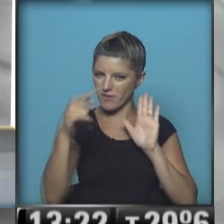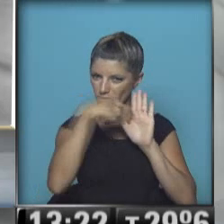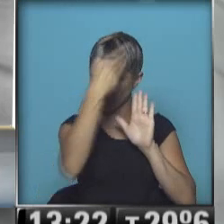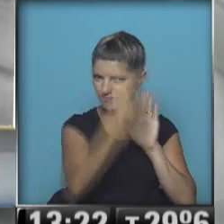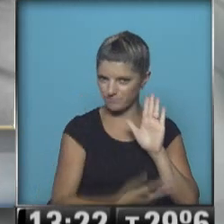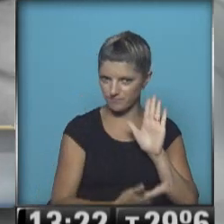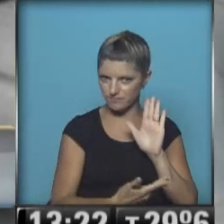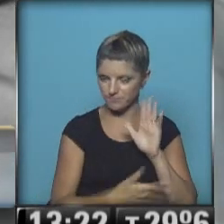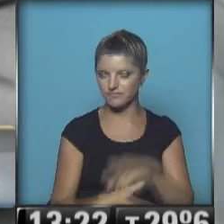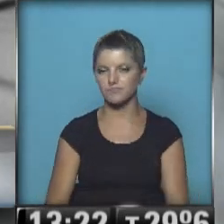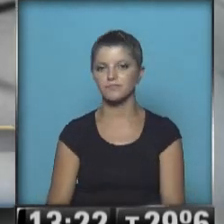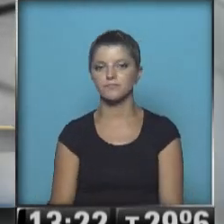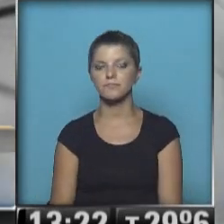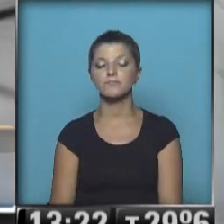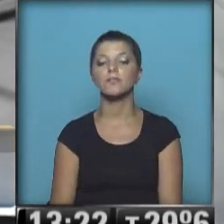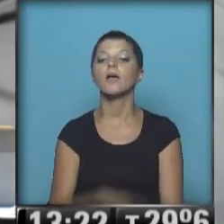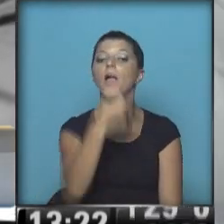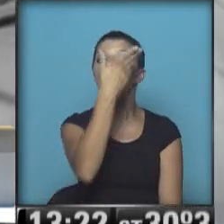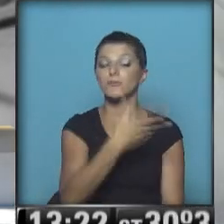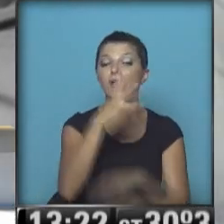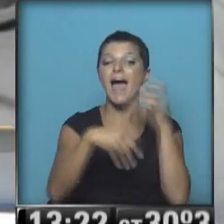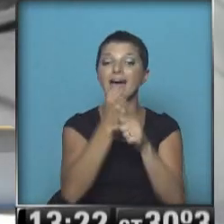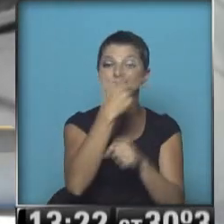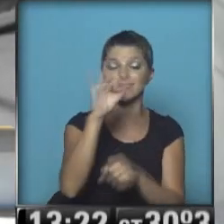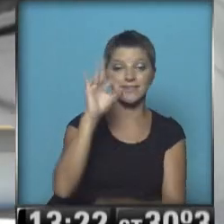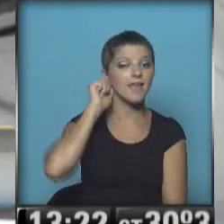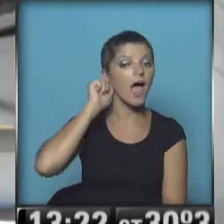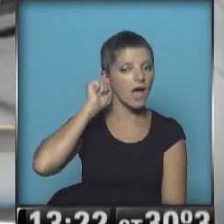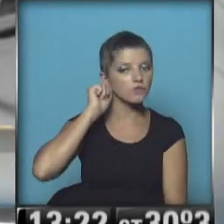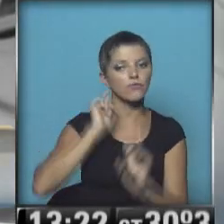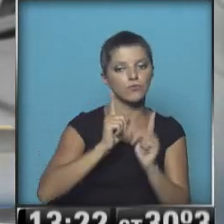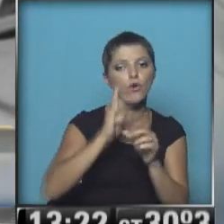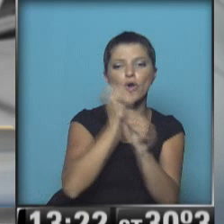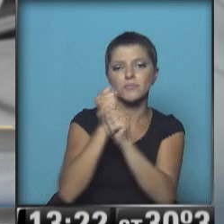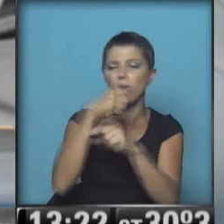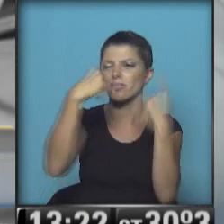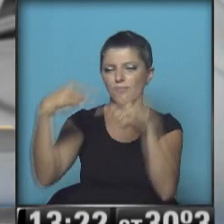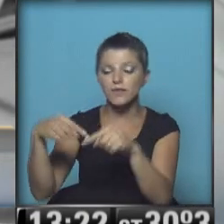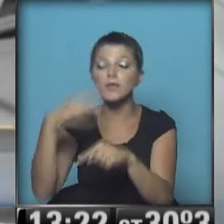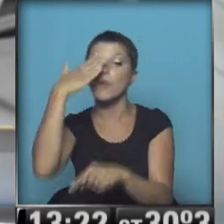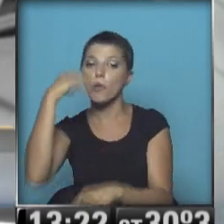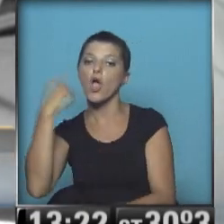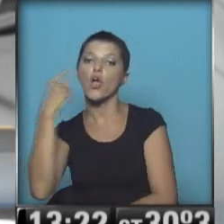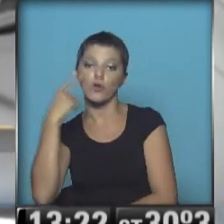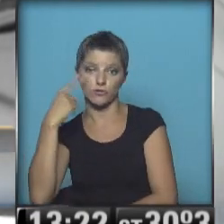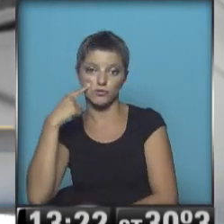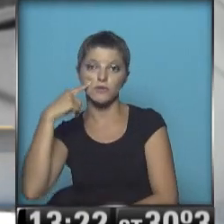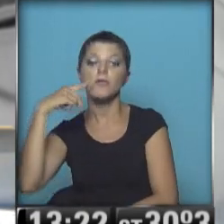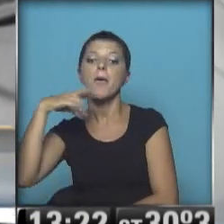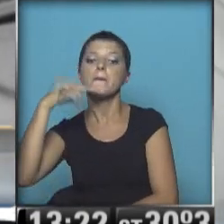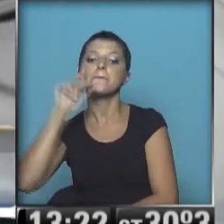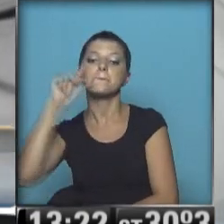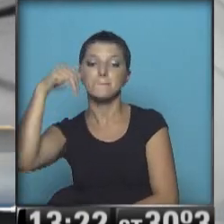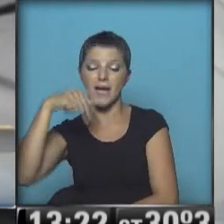de hoy nuestro personaje hasta los 30 años subsistió con pequeños trabajos pero entonces conoció a Boris bien y su